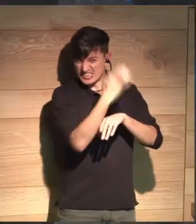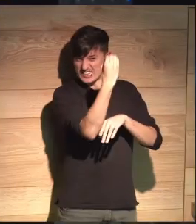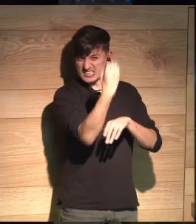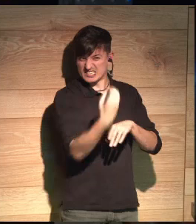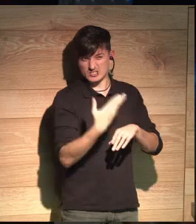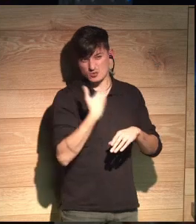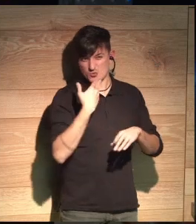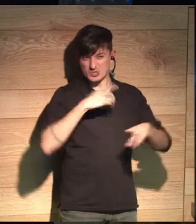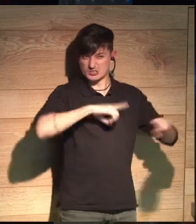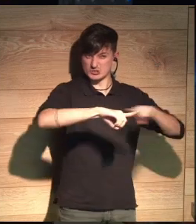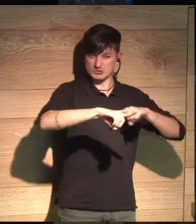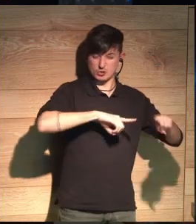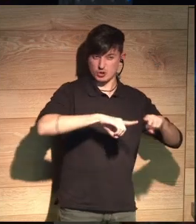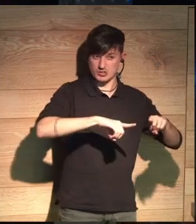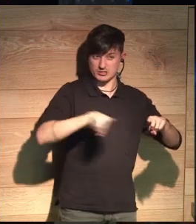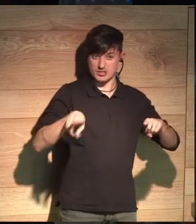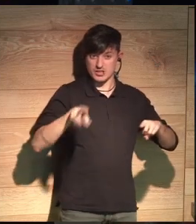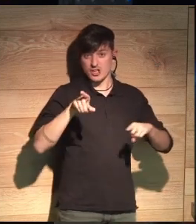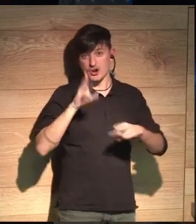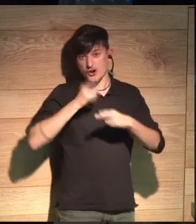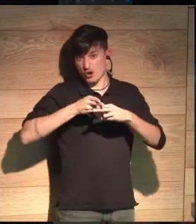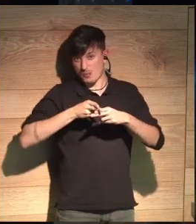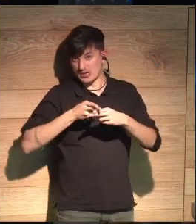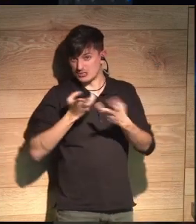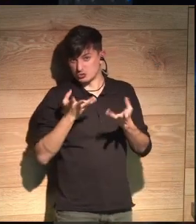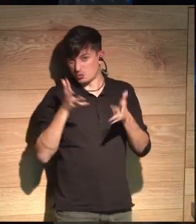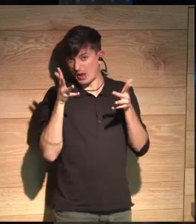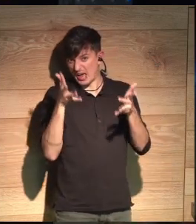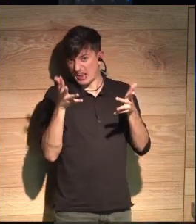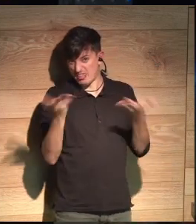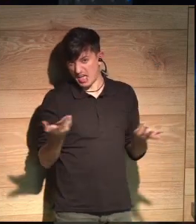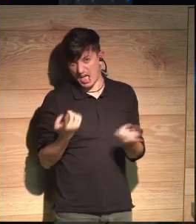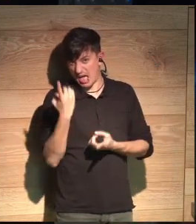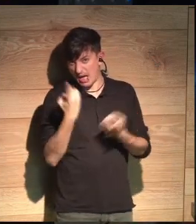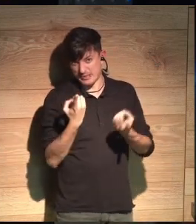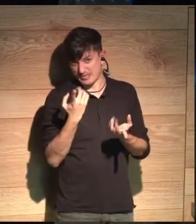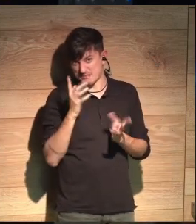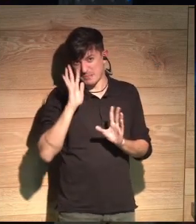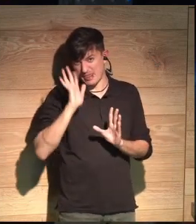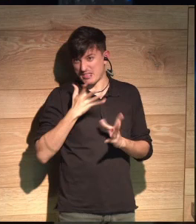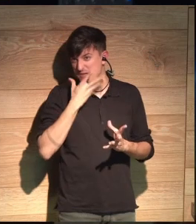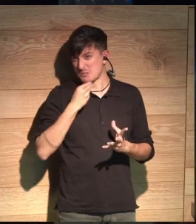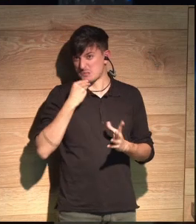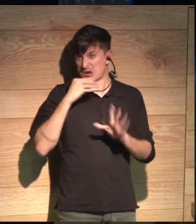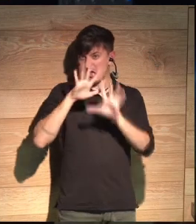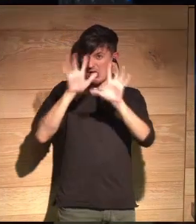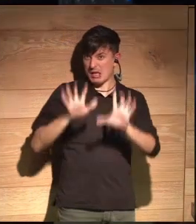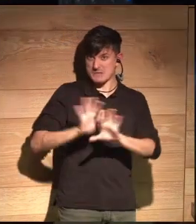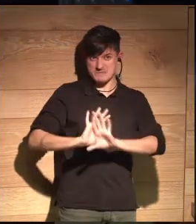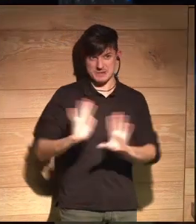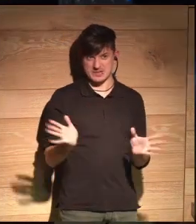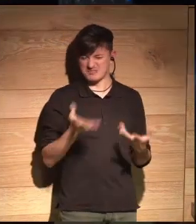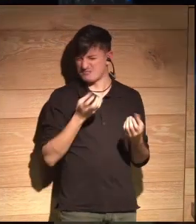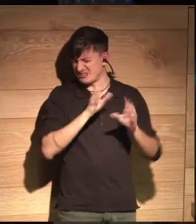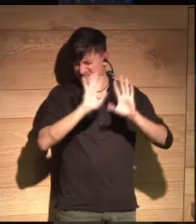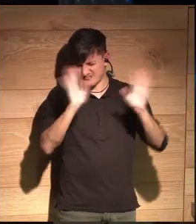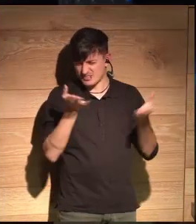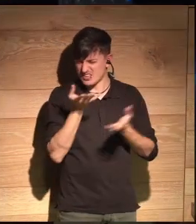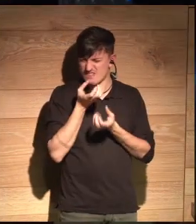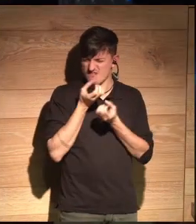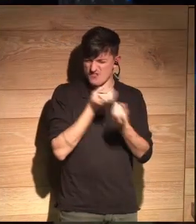instrucciones en roma' son sugerencias y a veces son simplemente un mero elemento decorativo en fin se puede encontrar mucha de esta información en